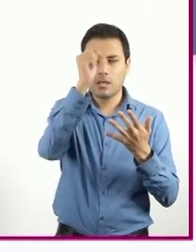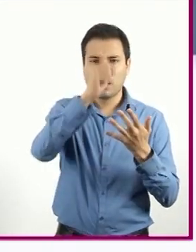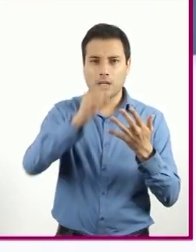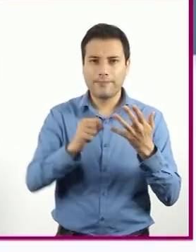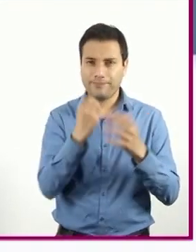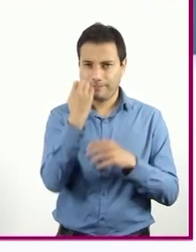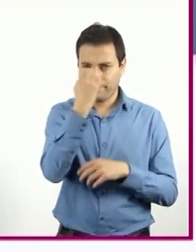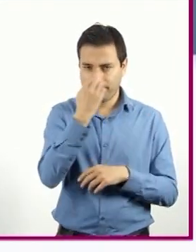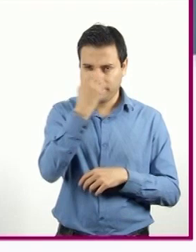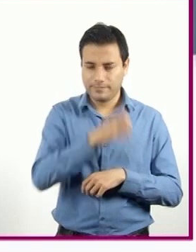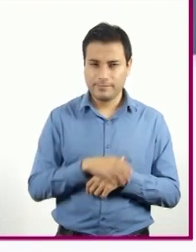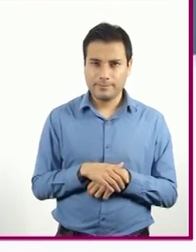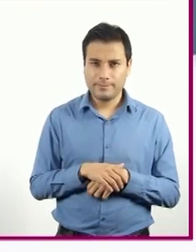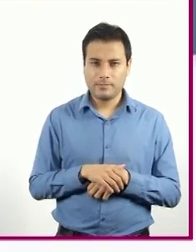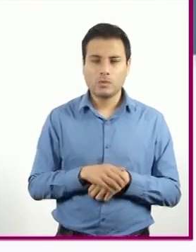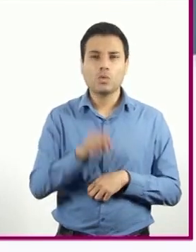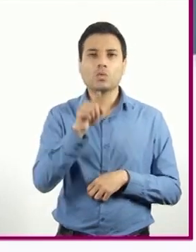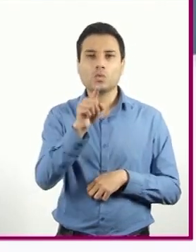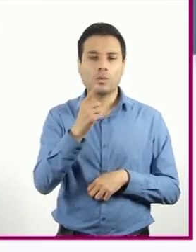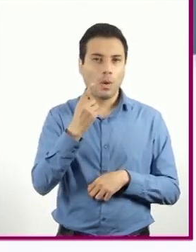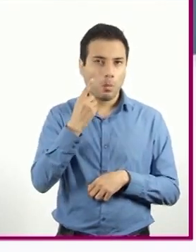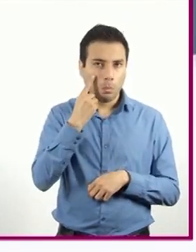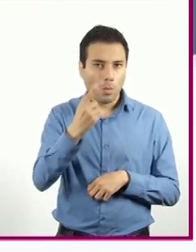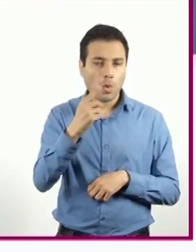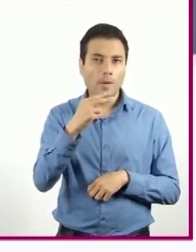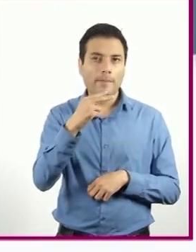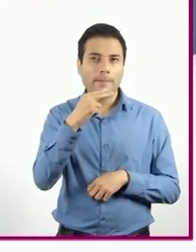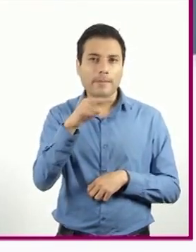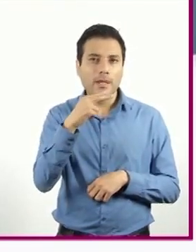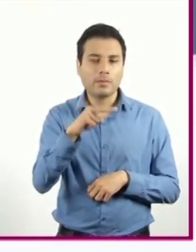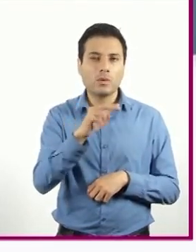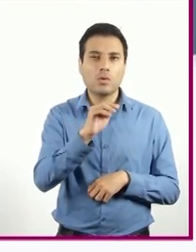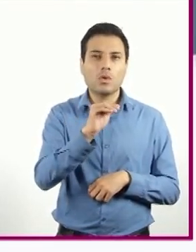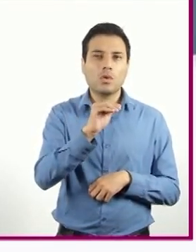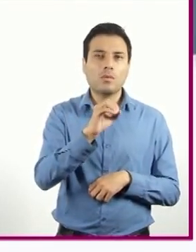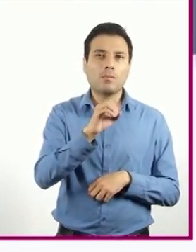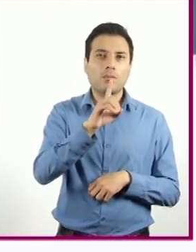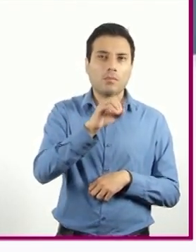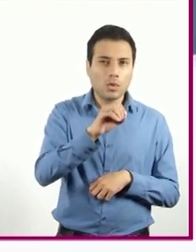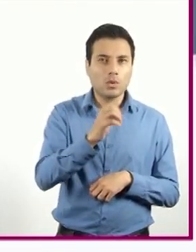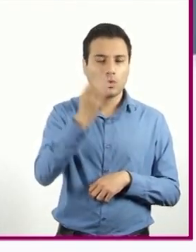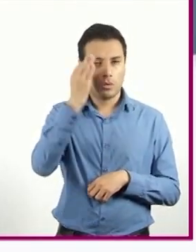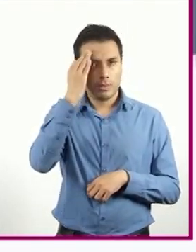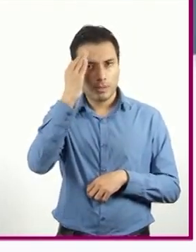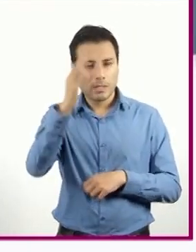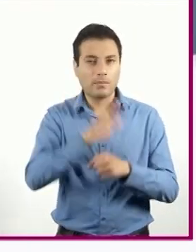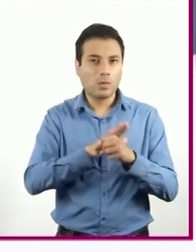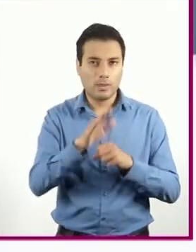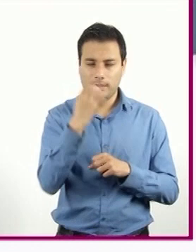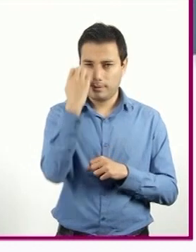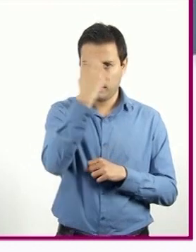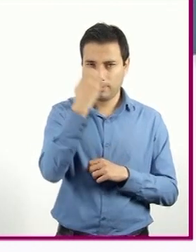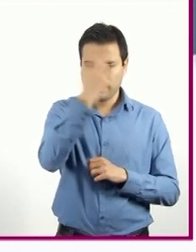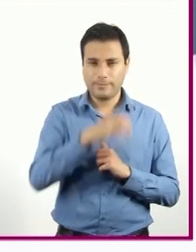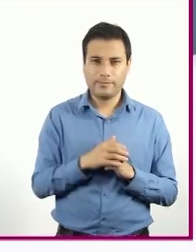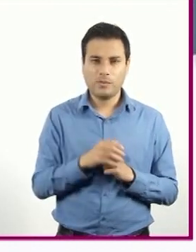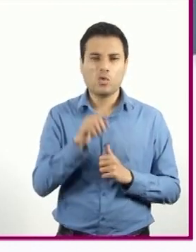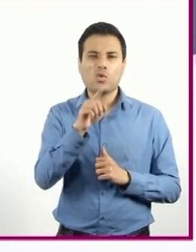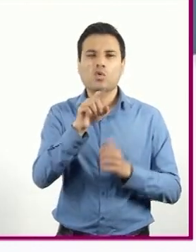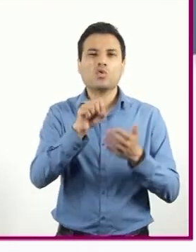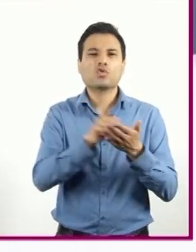contiene. Identifica los verbos, sus modos y tiempos. Analiza cualquier